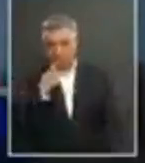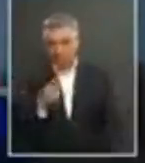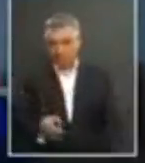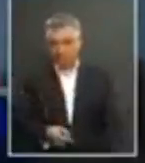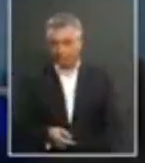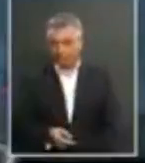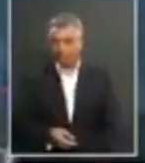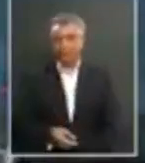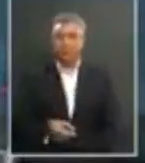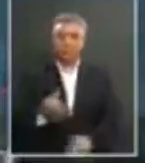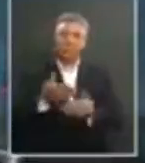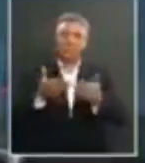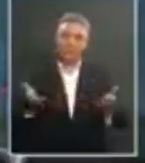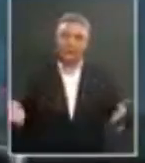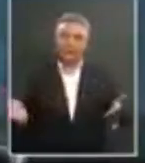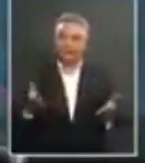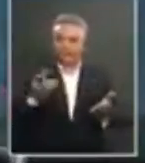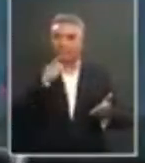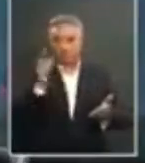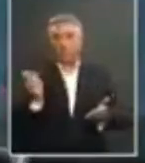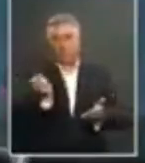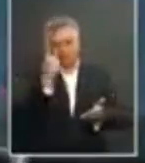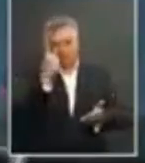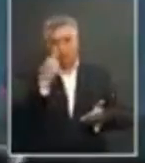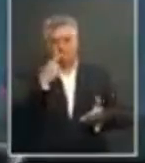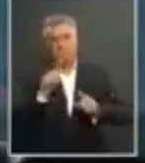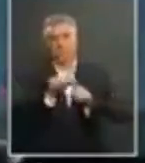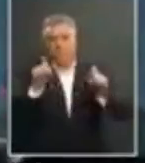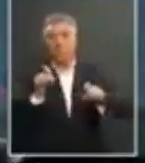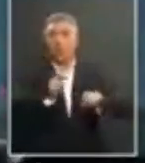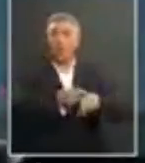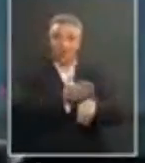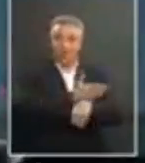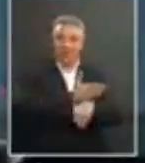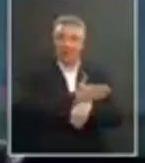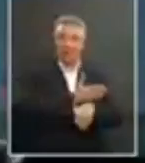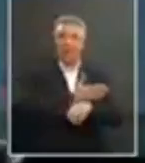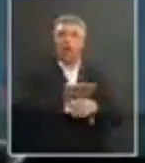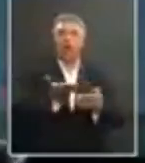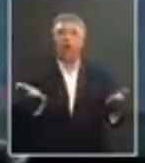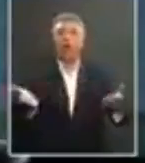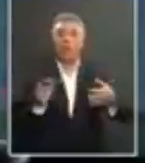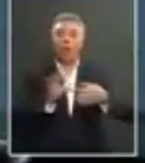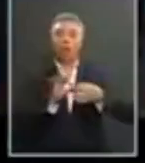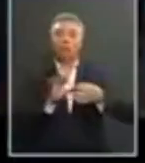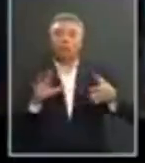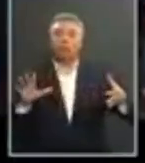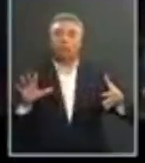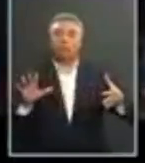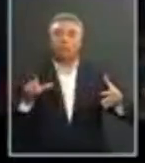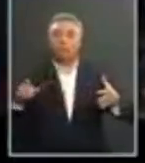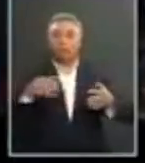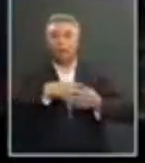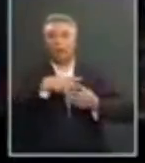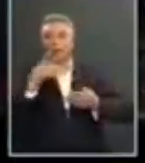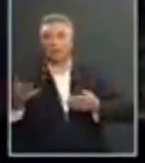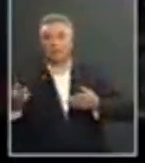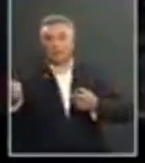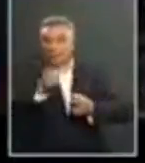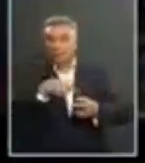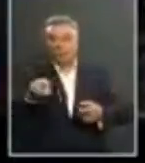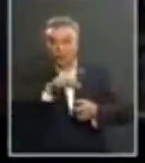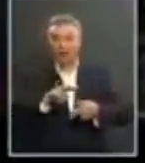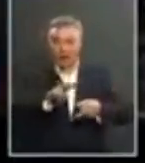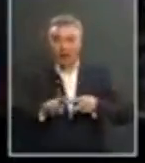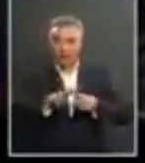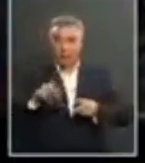no, primero, vamos a la pregunta anterior. ¿Cómo desligar a Unidad Constituyente de la Concertación? Que es lo que parece que ustedes tres vienen haciendo durante